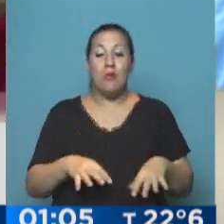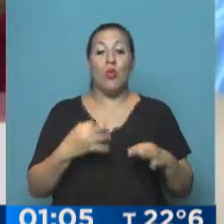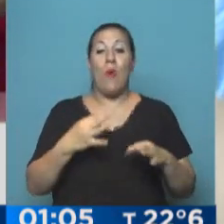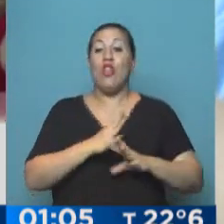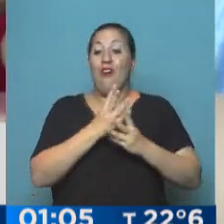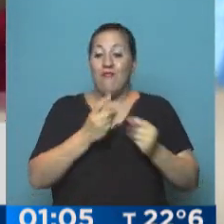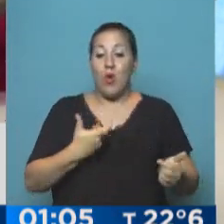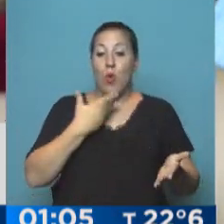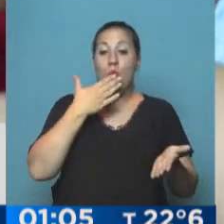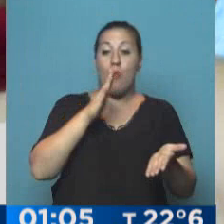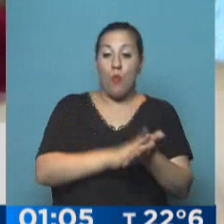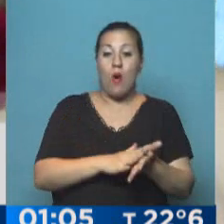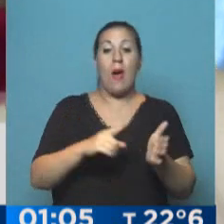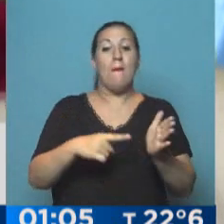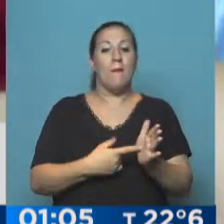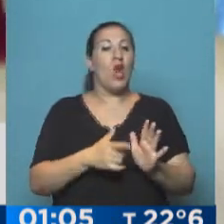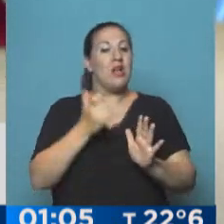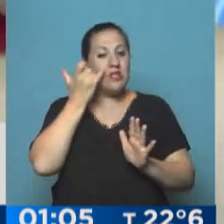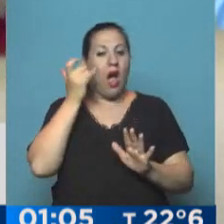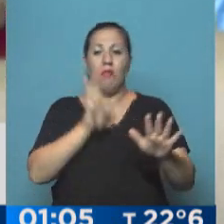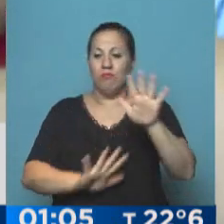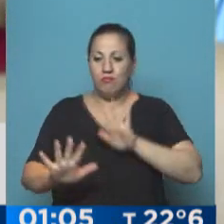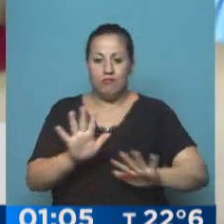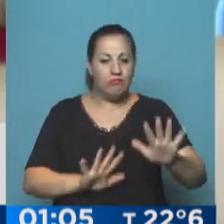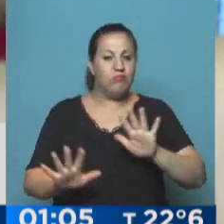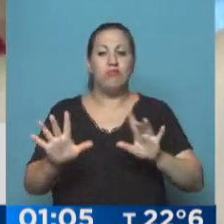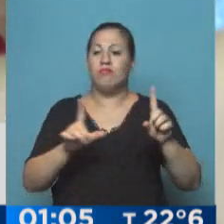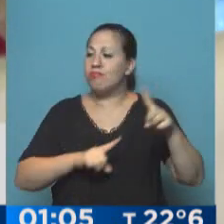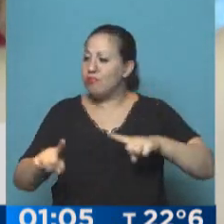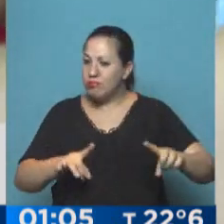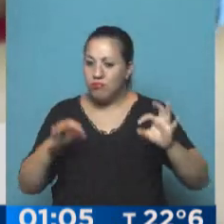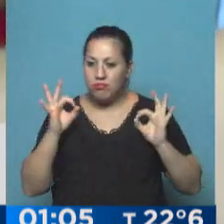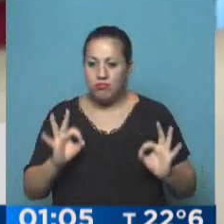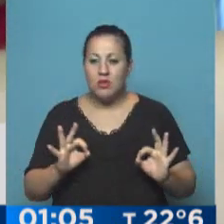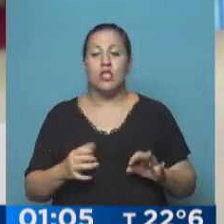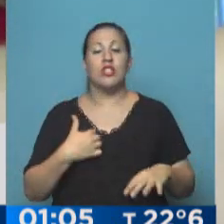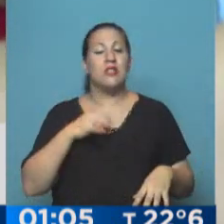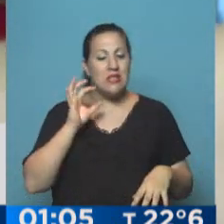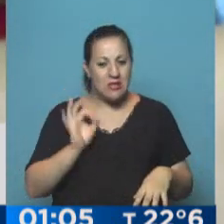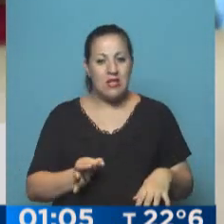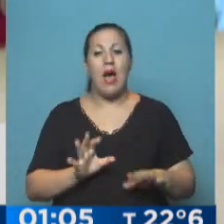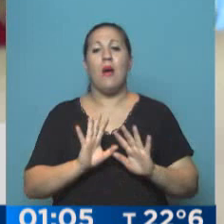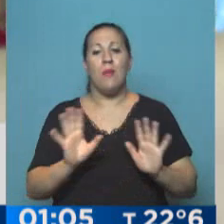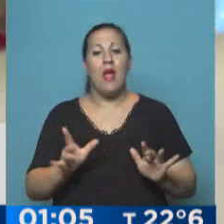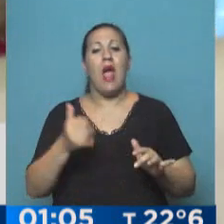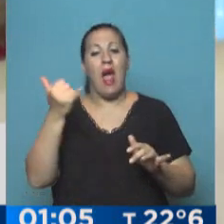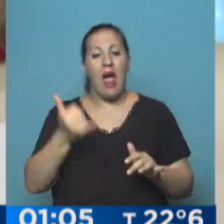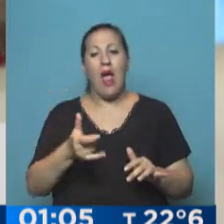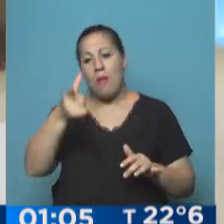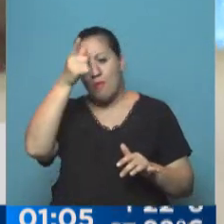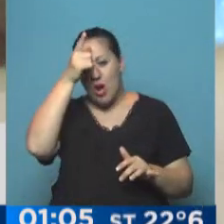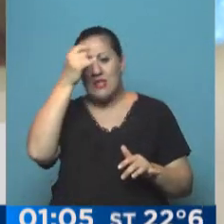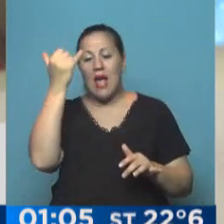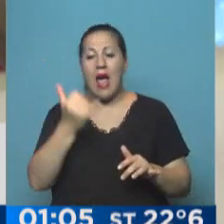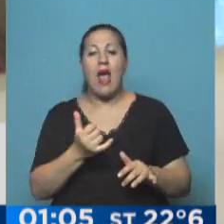jura, pero está todo coordinado y tenemos la certeza de que las fuerzas de seguridad del Estado van a responder al